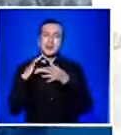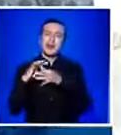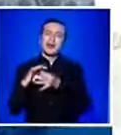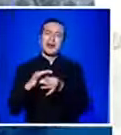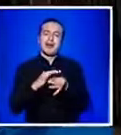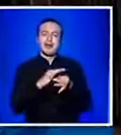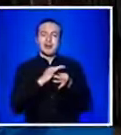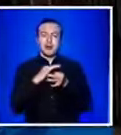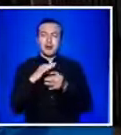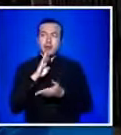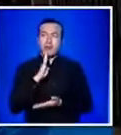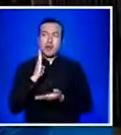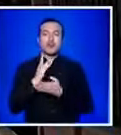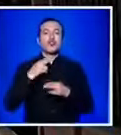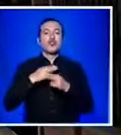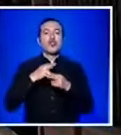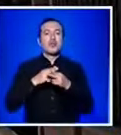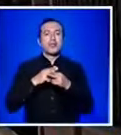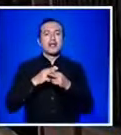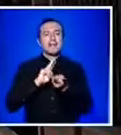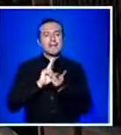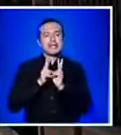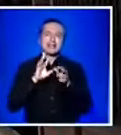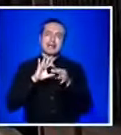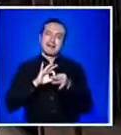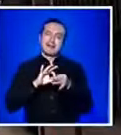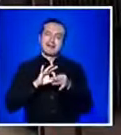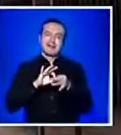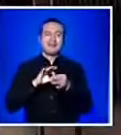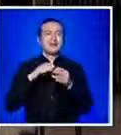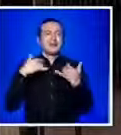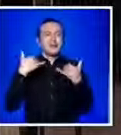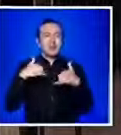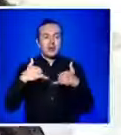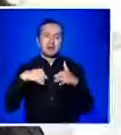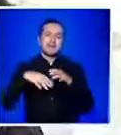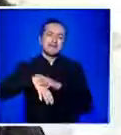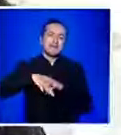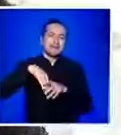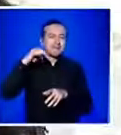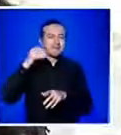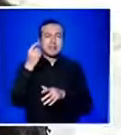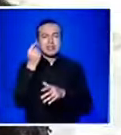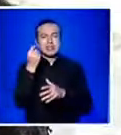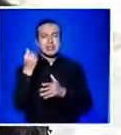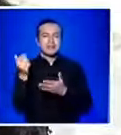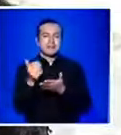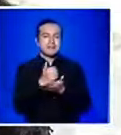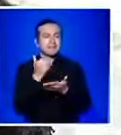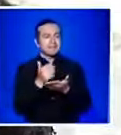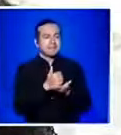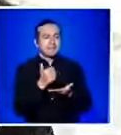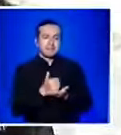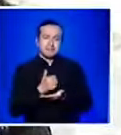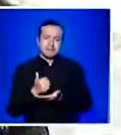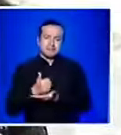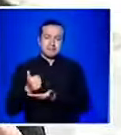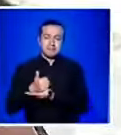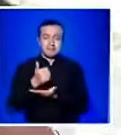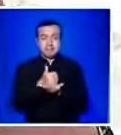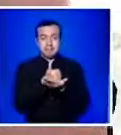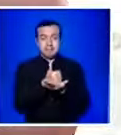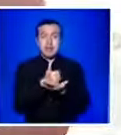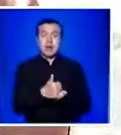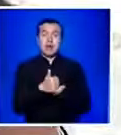nuestro nombre aquí en la cuadra es Veci Amigos. Hacemos bingos para poder sacar fondos para